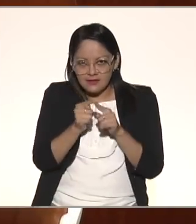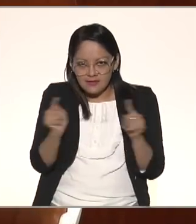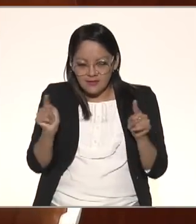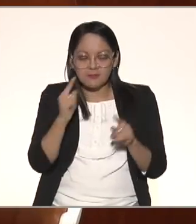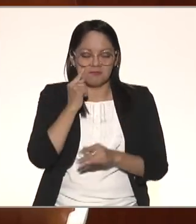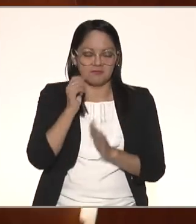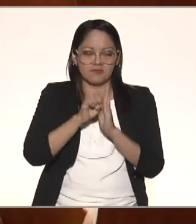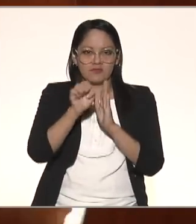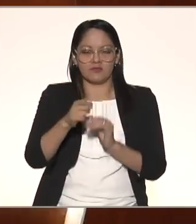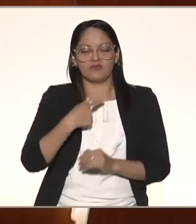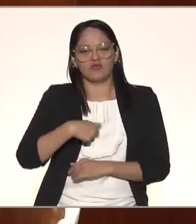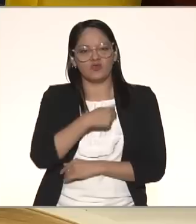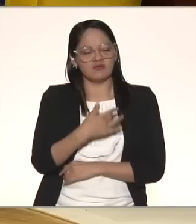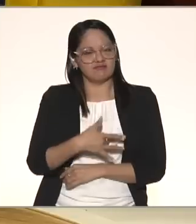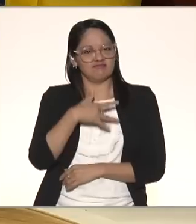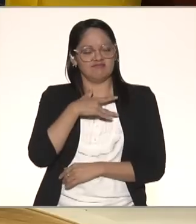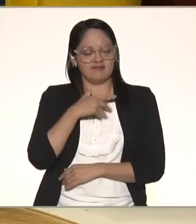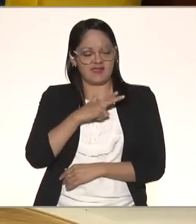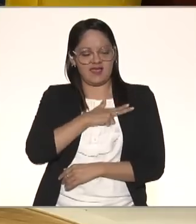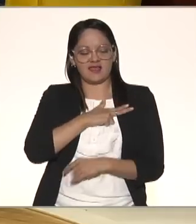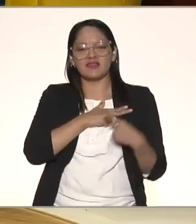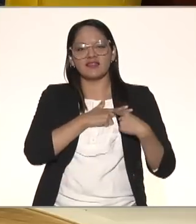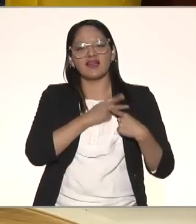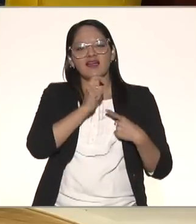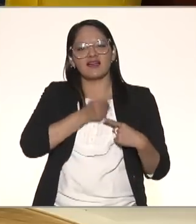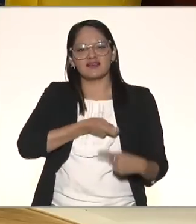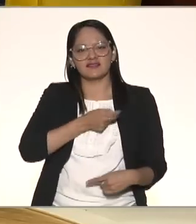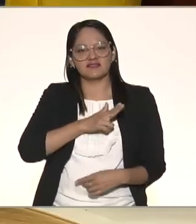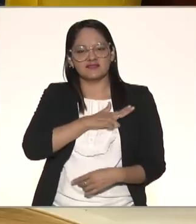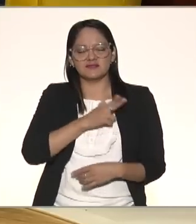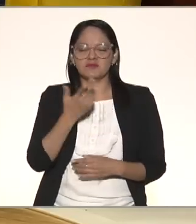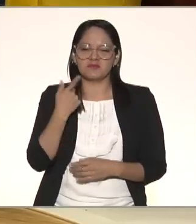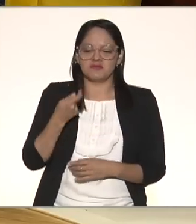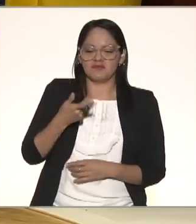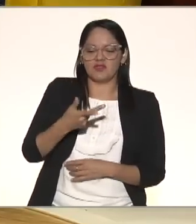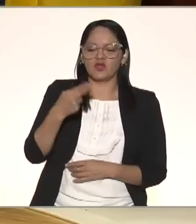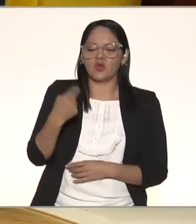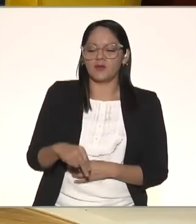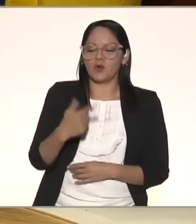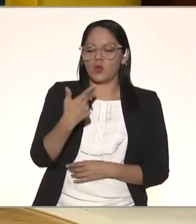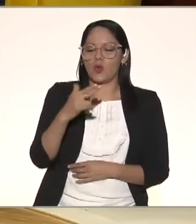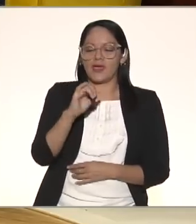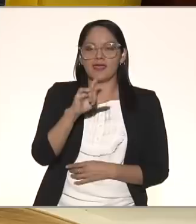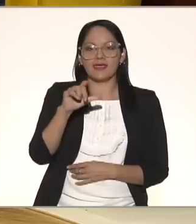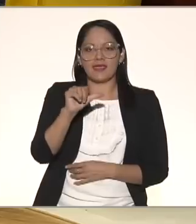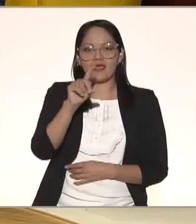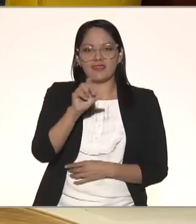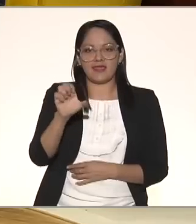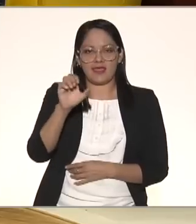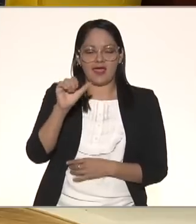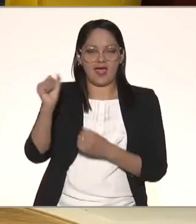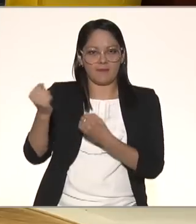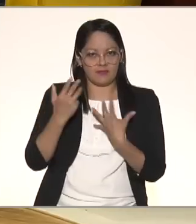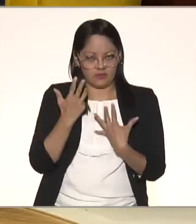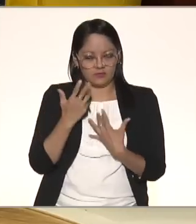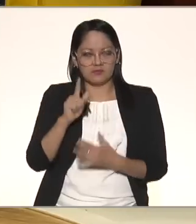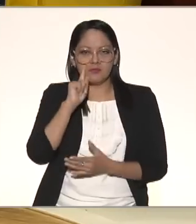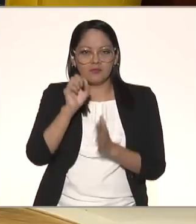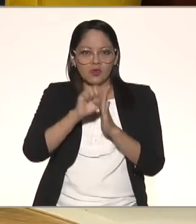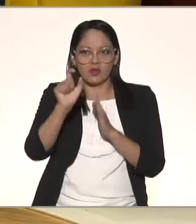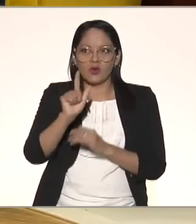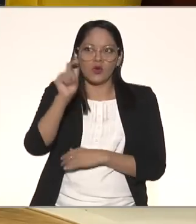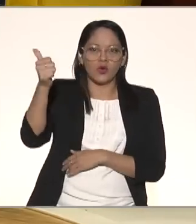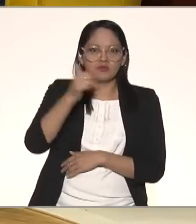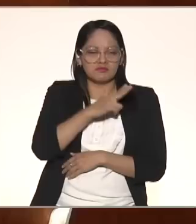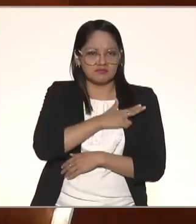tenemos esta herida original, en semiología le llamamos huella de abandono, pero es la herida, la sombra, como se le llama en otros